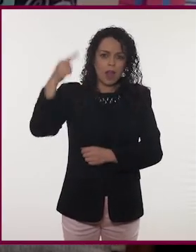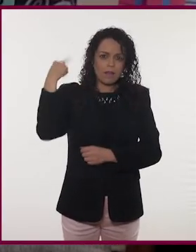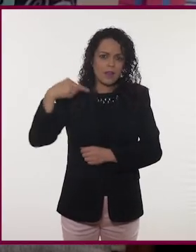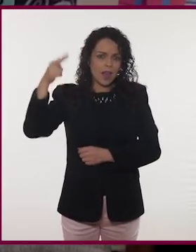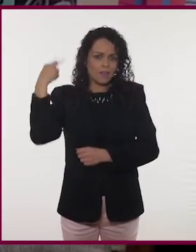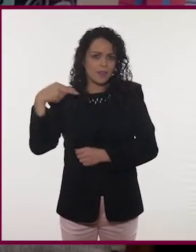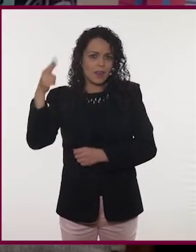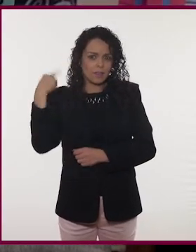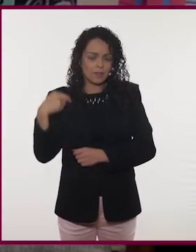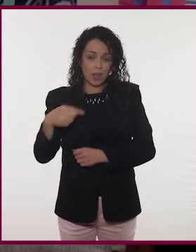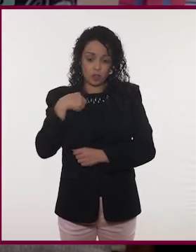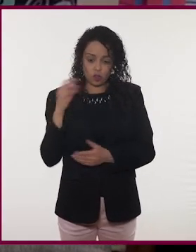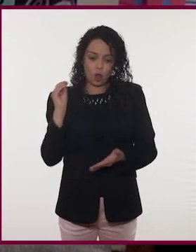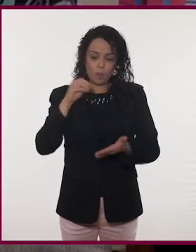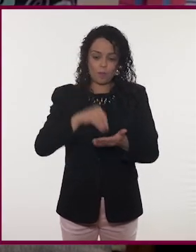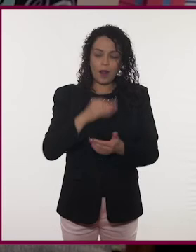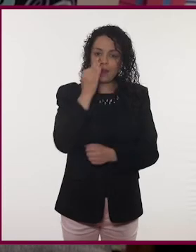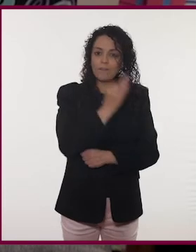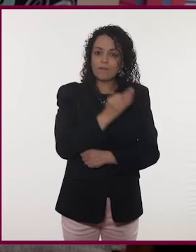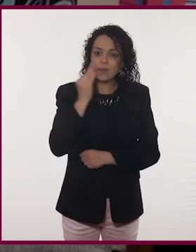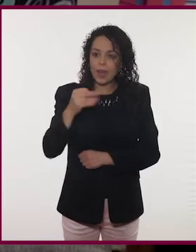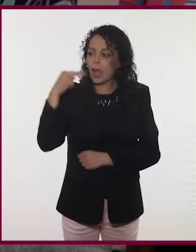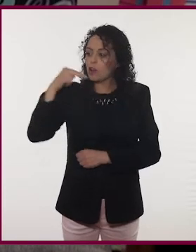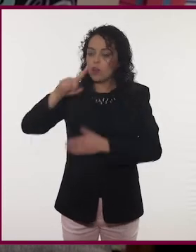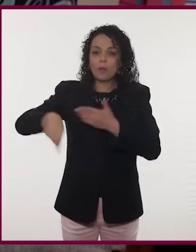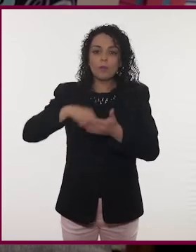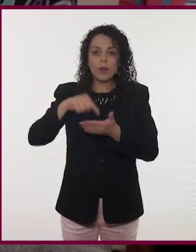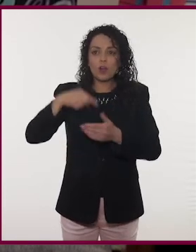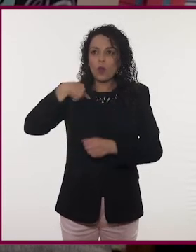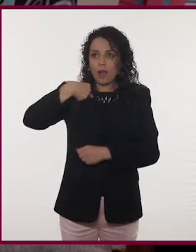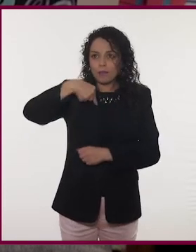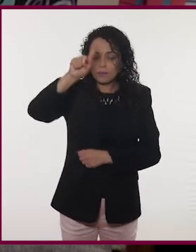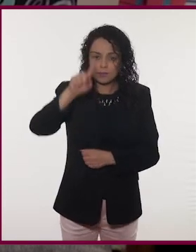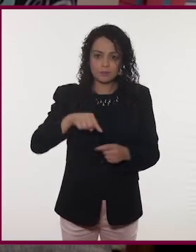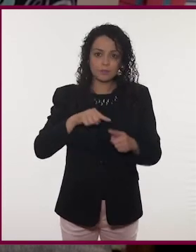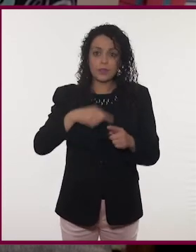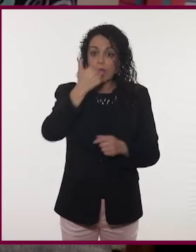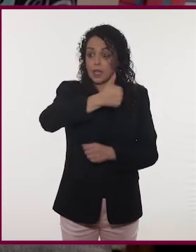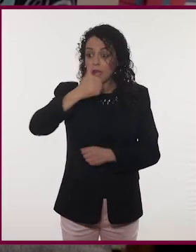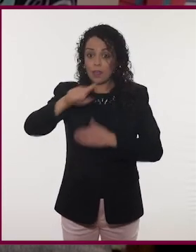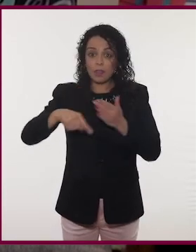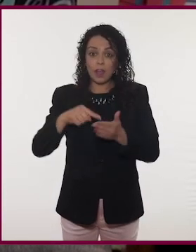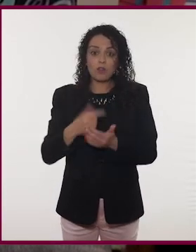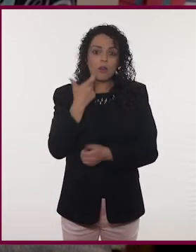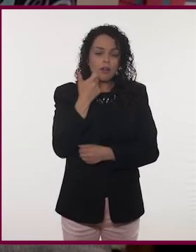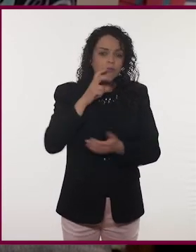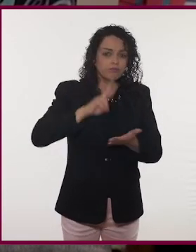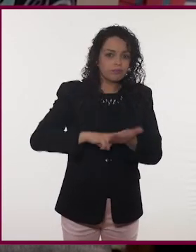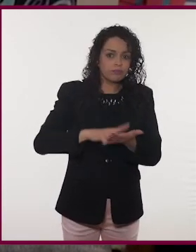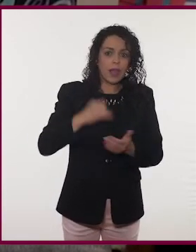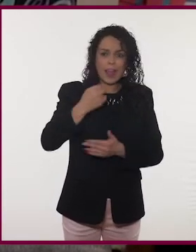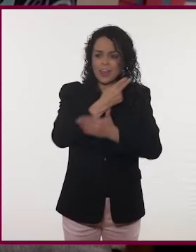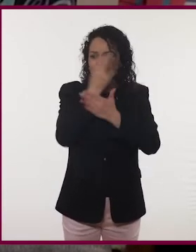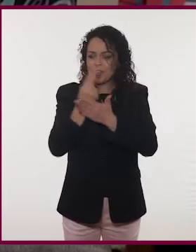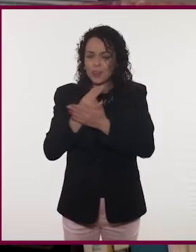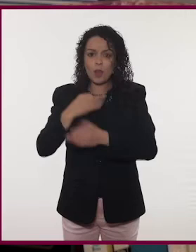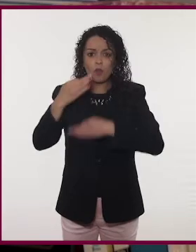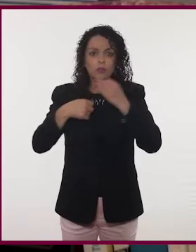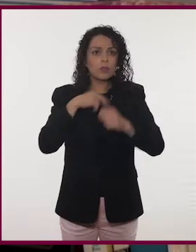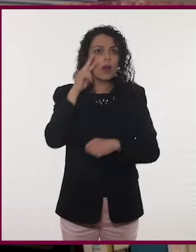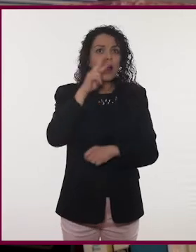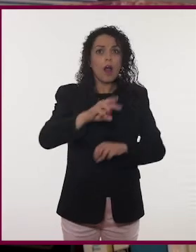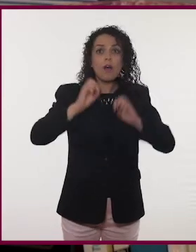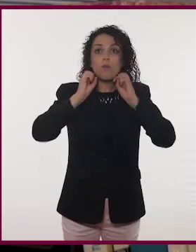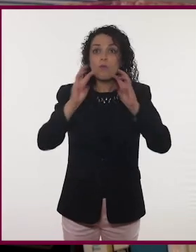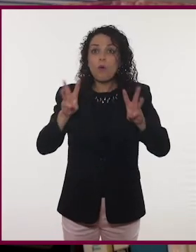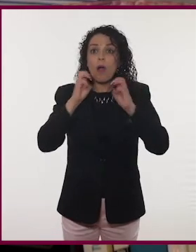la mía pondré la fecha, el nombre del lugar que visitaré, los costos de cada lugar y dibujos de todo lo que me sorprenda.